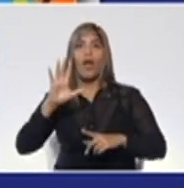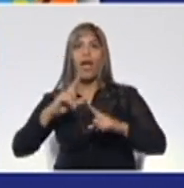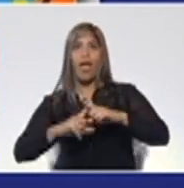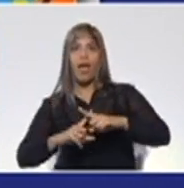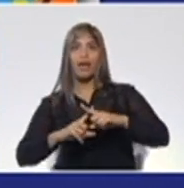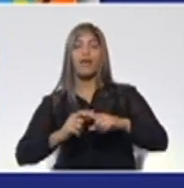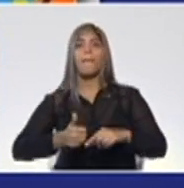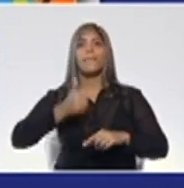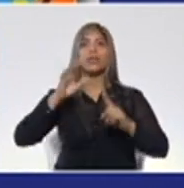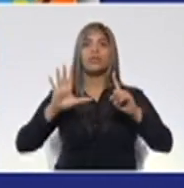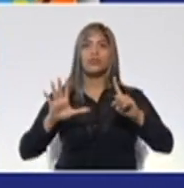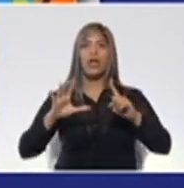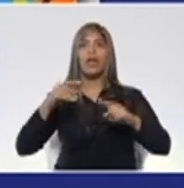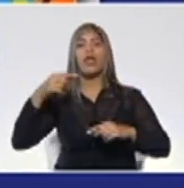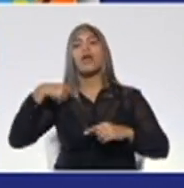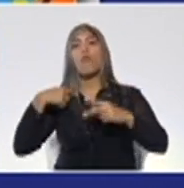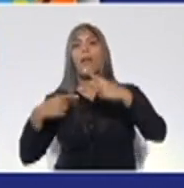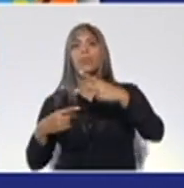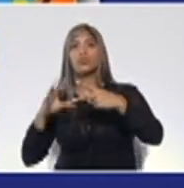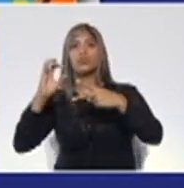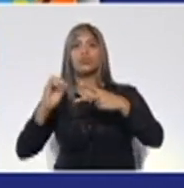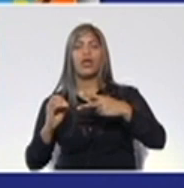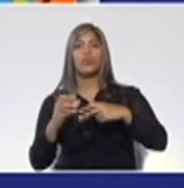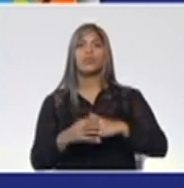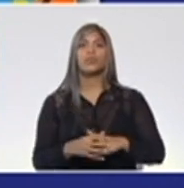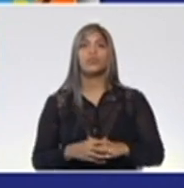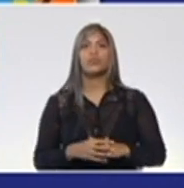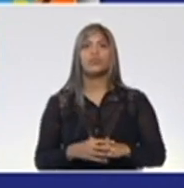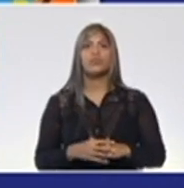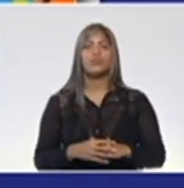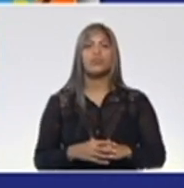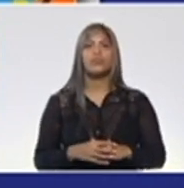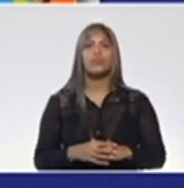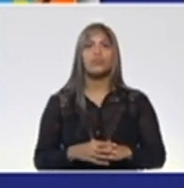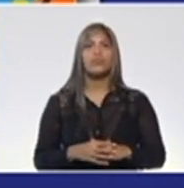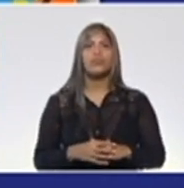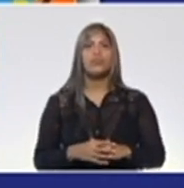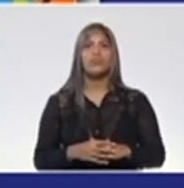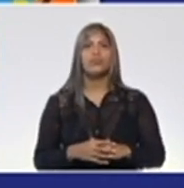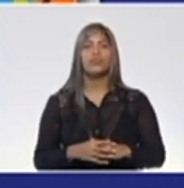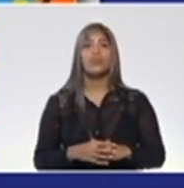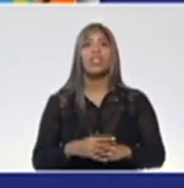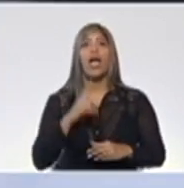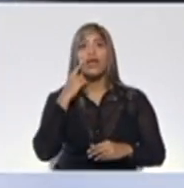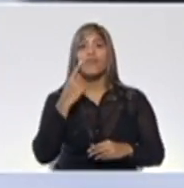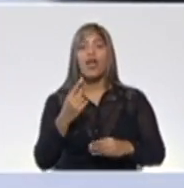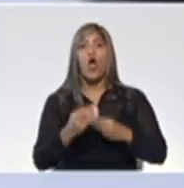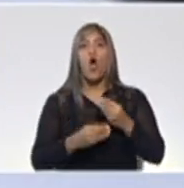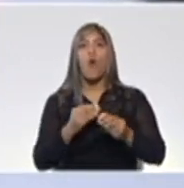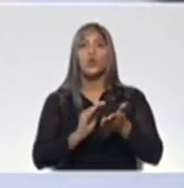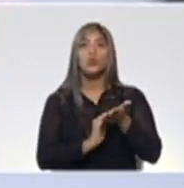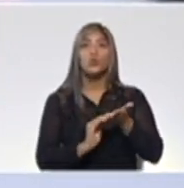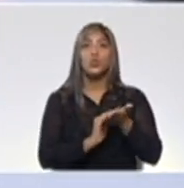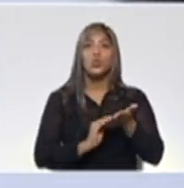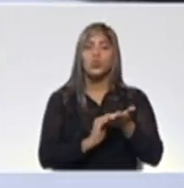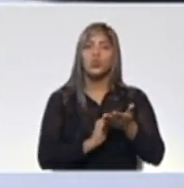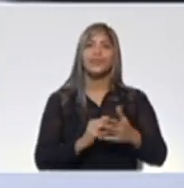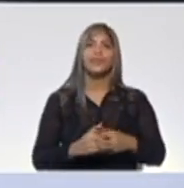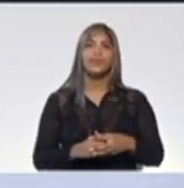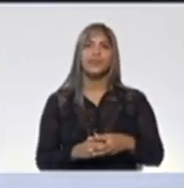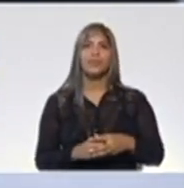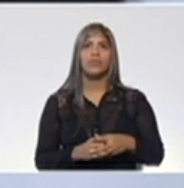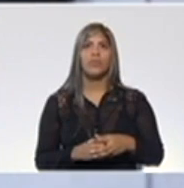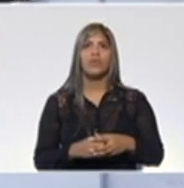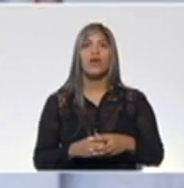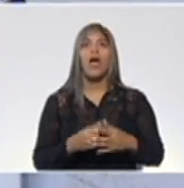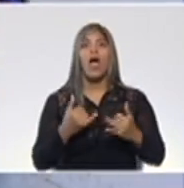que 0. Aquí ya está la redacción de la solución, sin embargo, vamos a